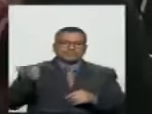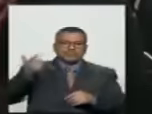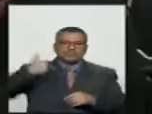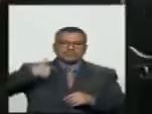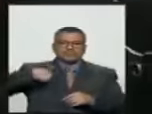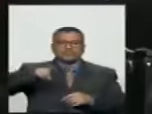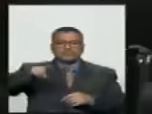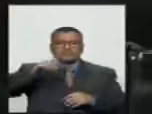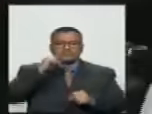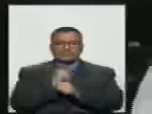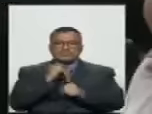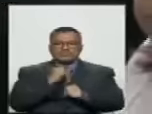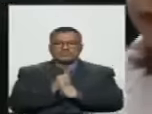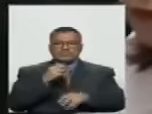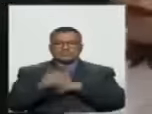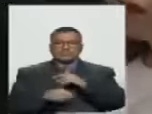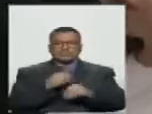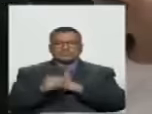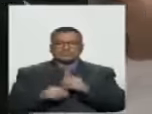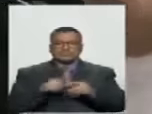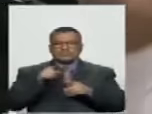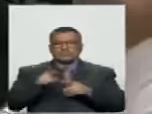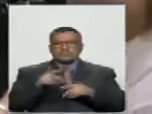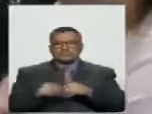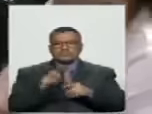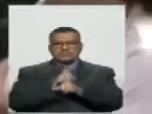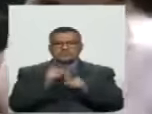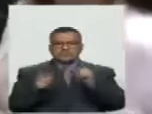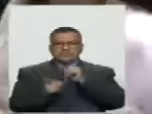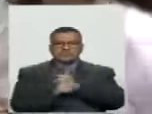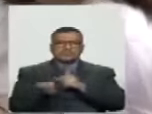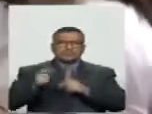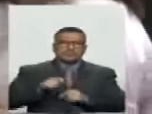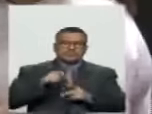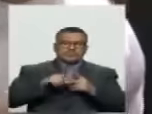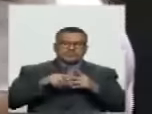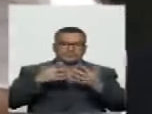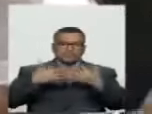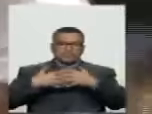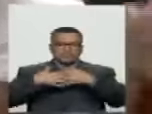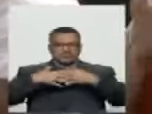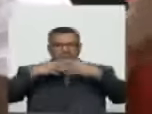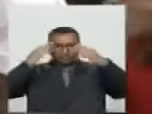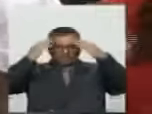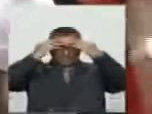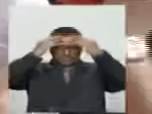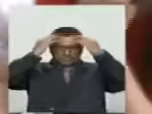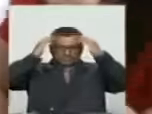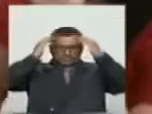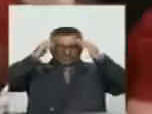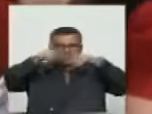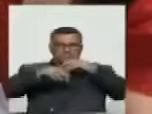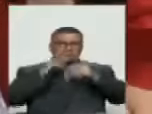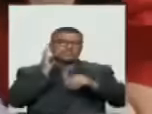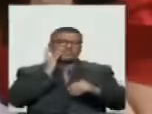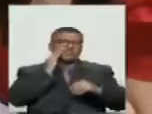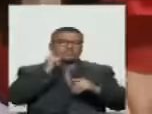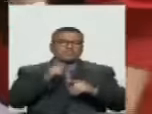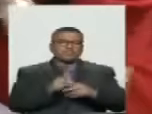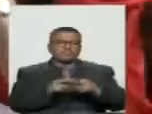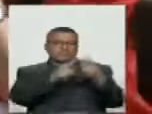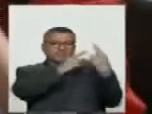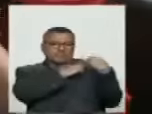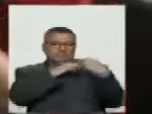esa función. Claro, eso últimamente ha sido sustituido más por la teoría de circuitos cerebrales, pero asuman, por ejemplo, que la